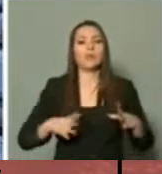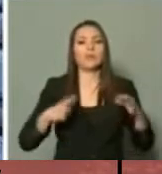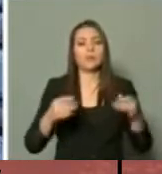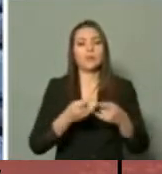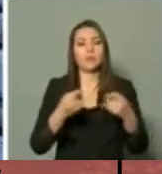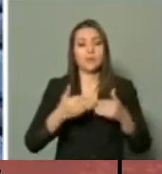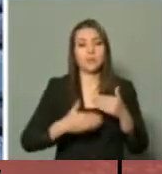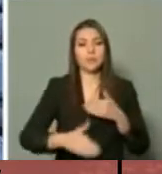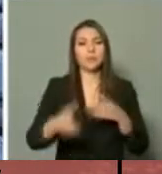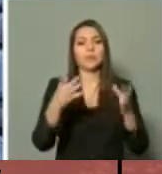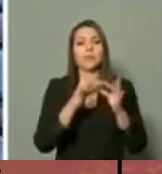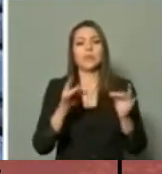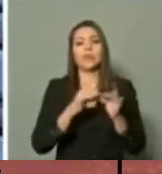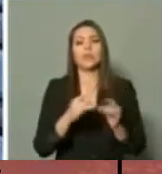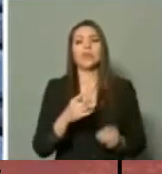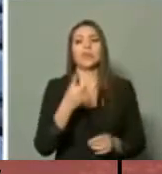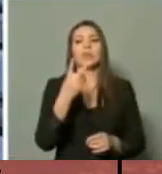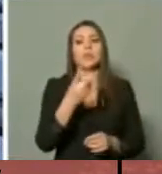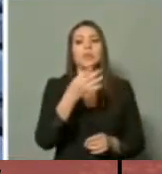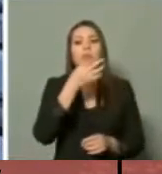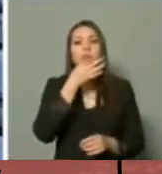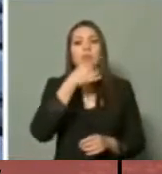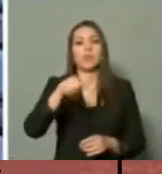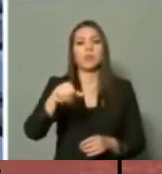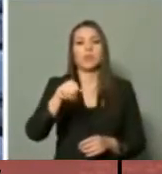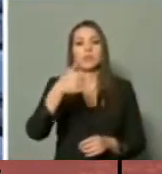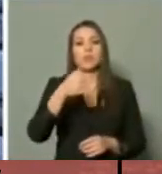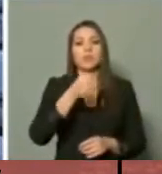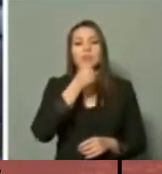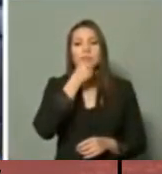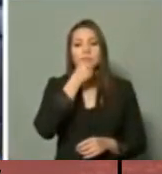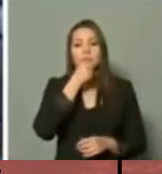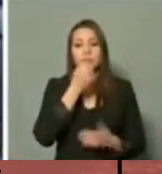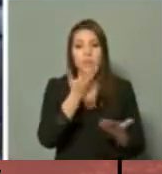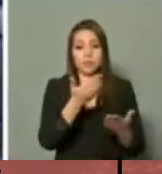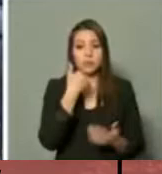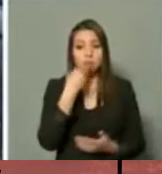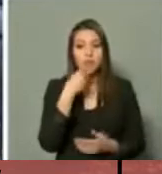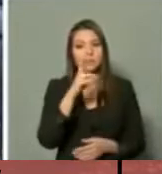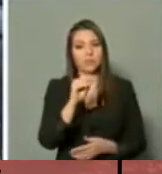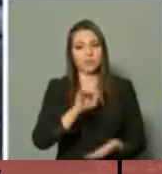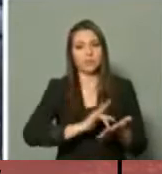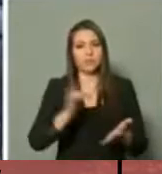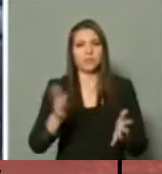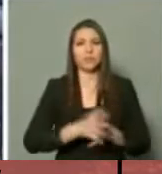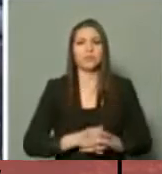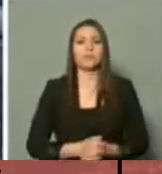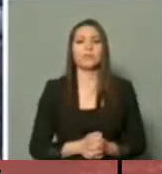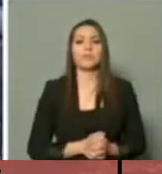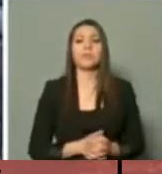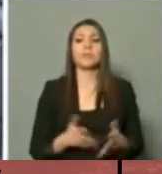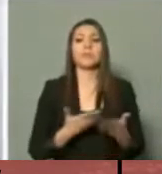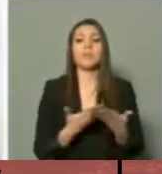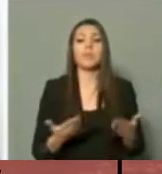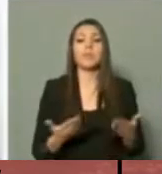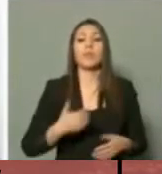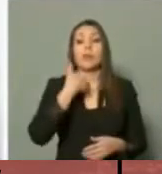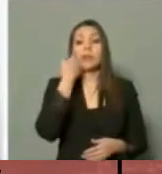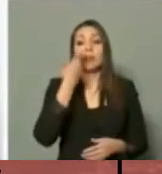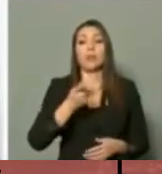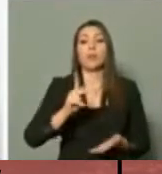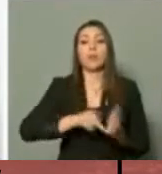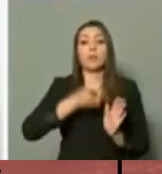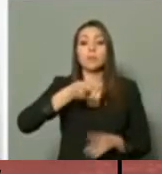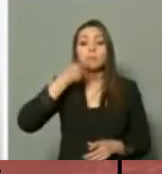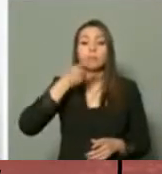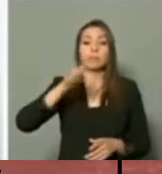2 minutos con 48 segundos en su bolsa de tiempo. ¿Desea utilizarlos? Muchísimas gracias. Lo contrario, candidatos, nuevamente preguntamos. Quien desee hacer uso de la palabra